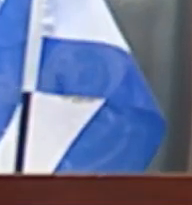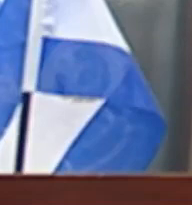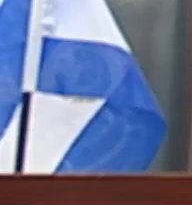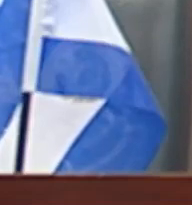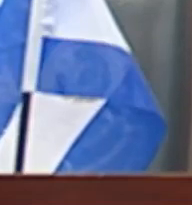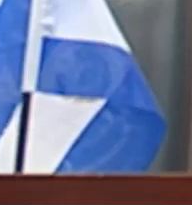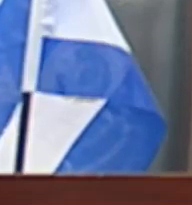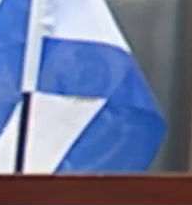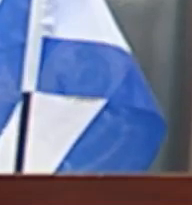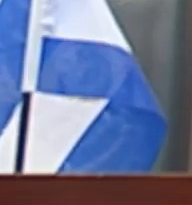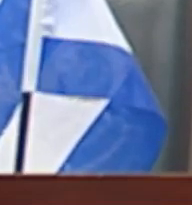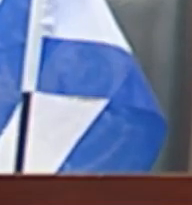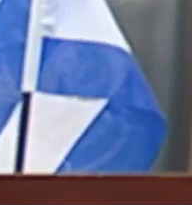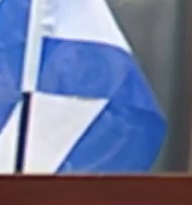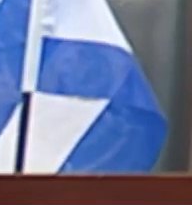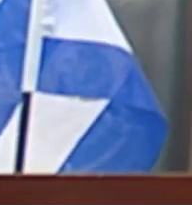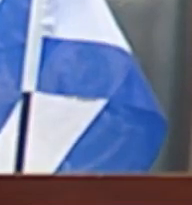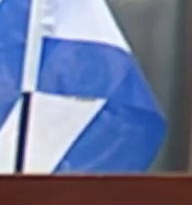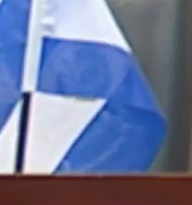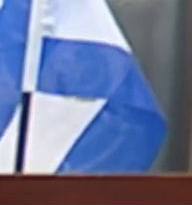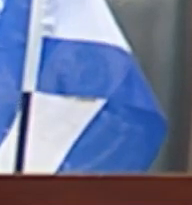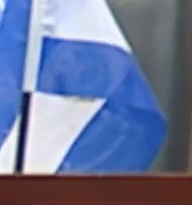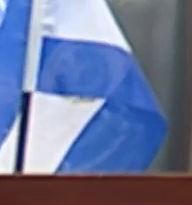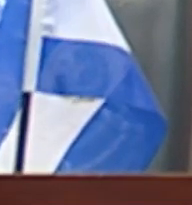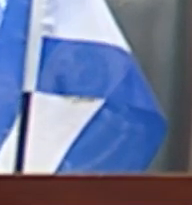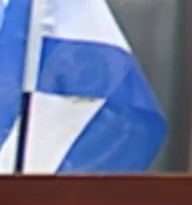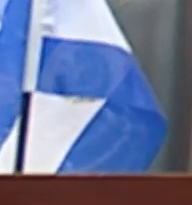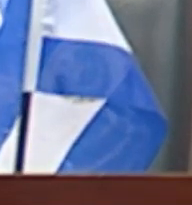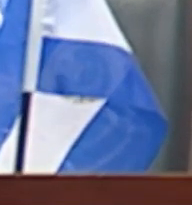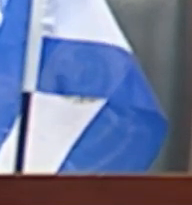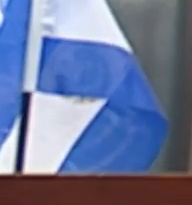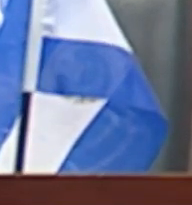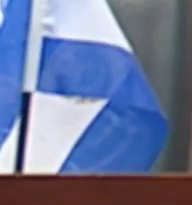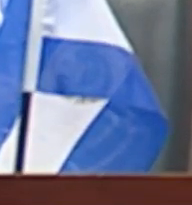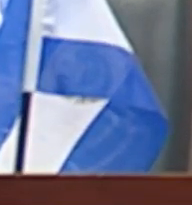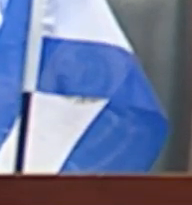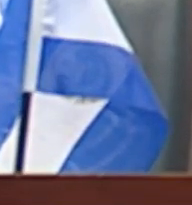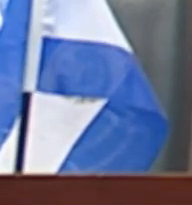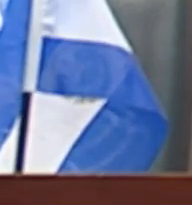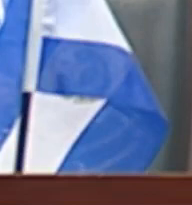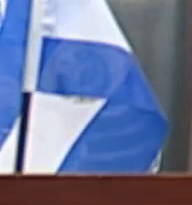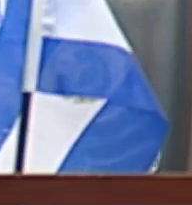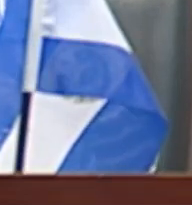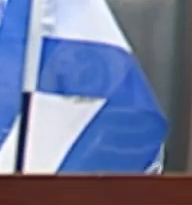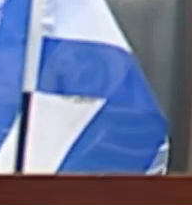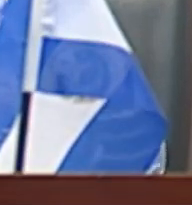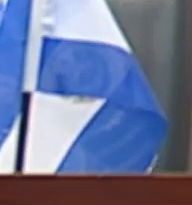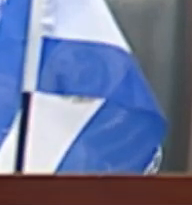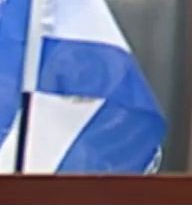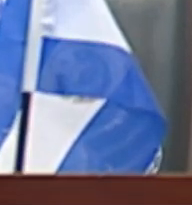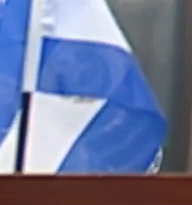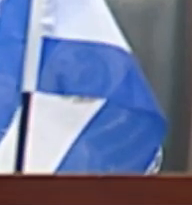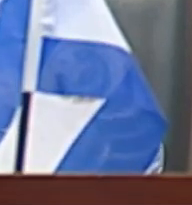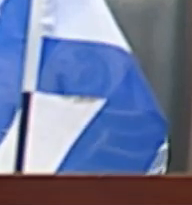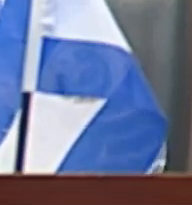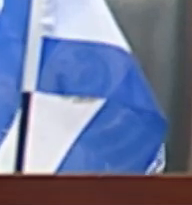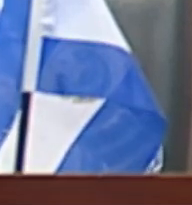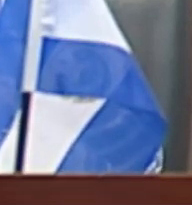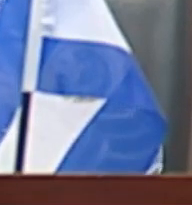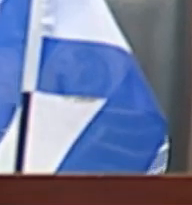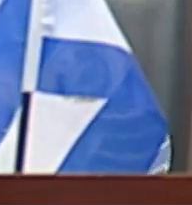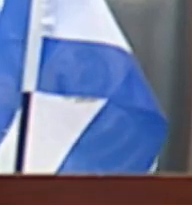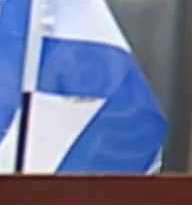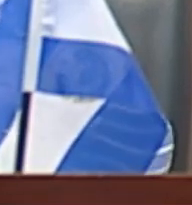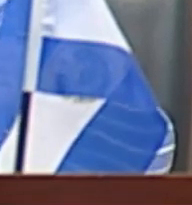declarar bajo juramento ante la opinión pública y ante ustedes, colegas, que Guillermo Gallegos